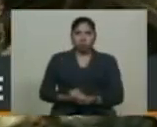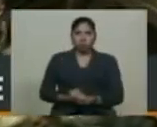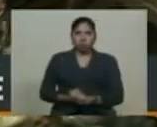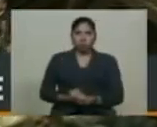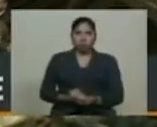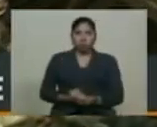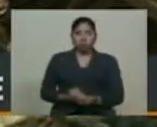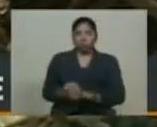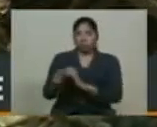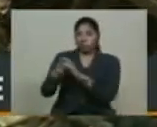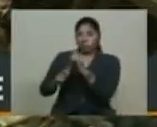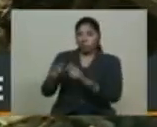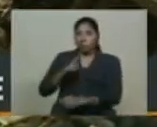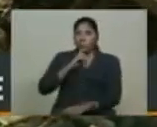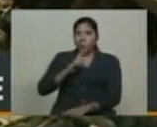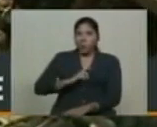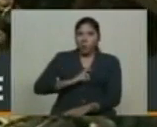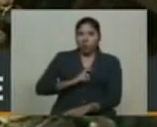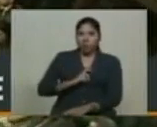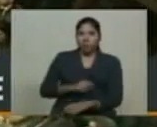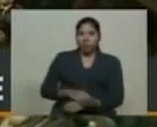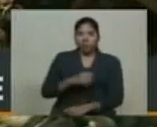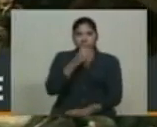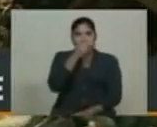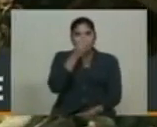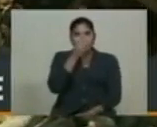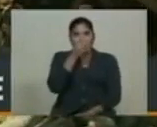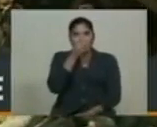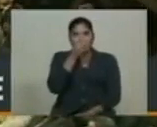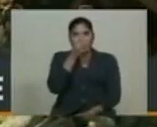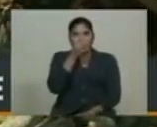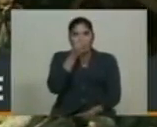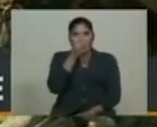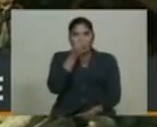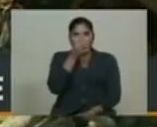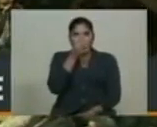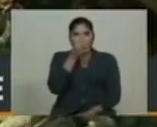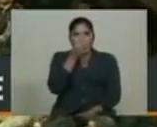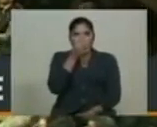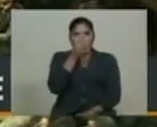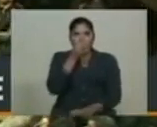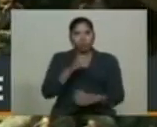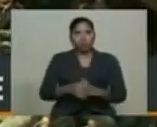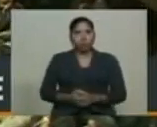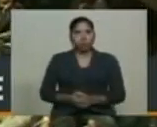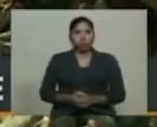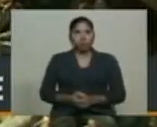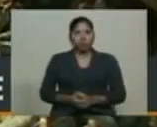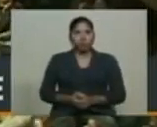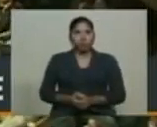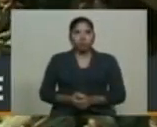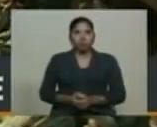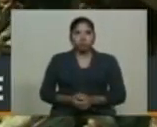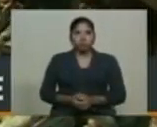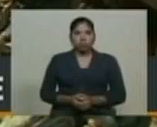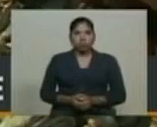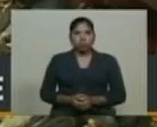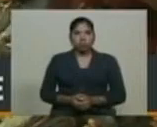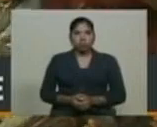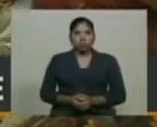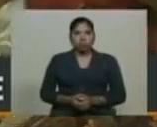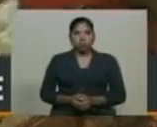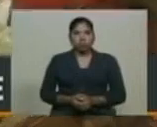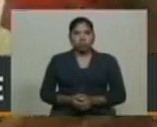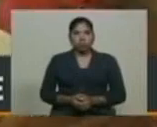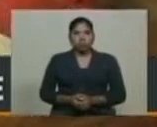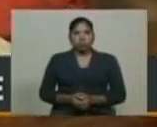enemigos, se nos condena a una dolorosa incomunicación con nuestros hermanos. Comunicación de